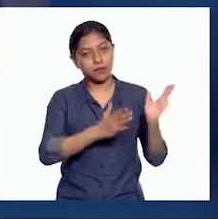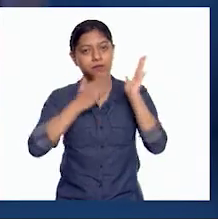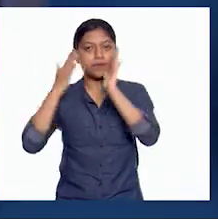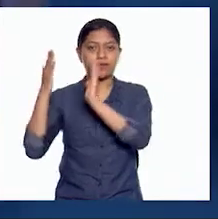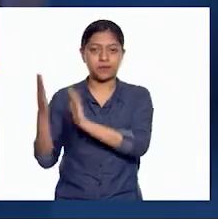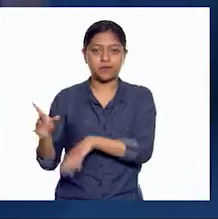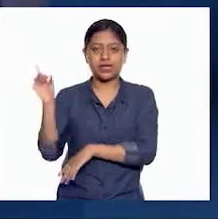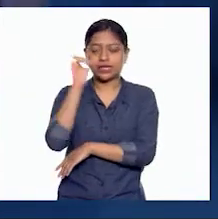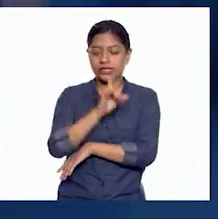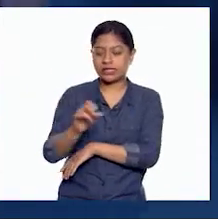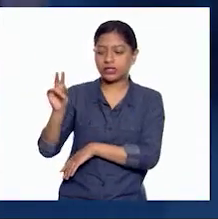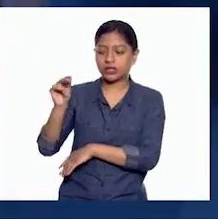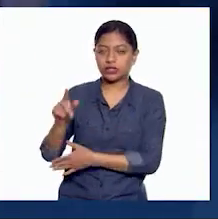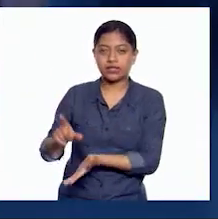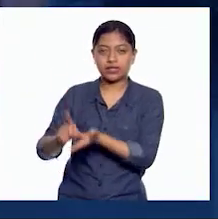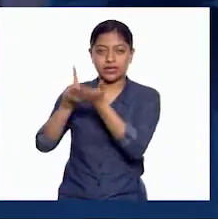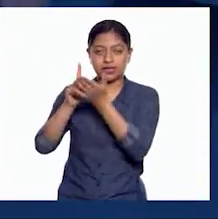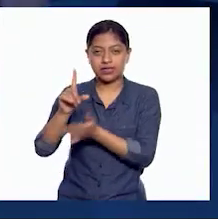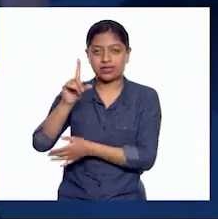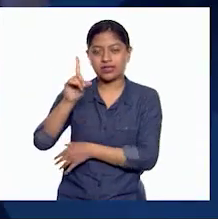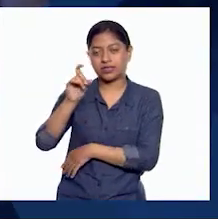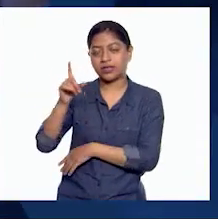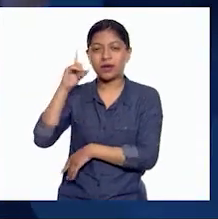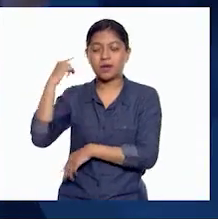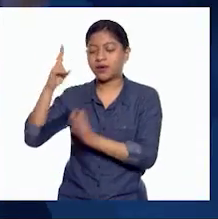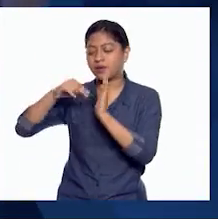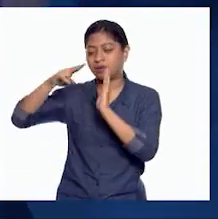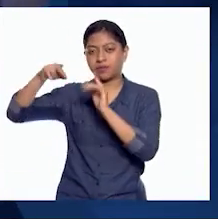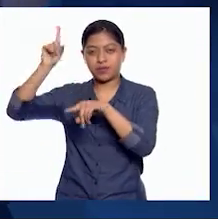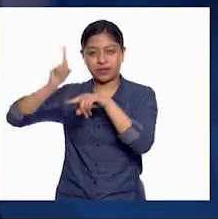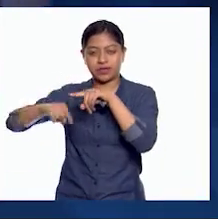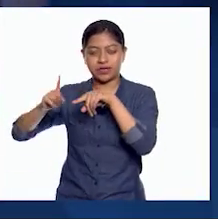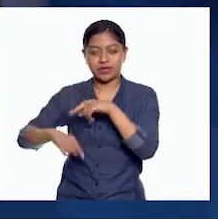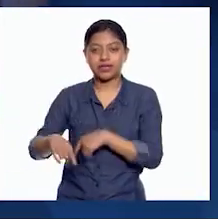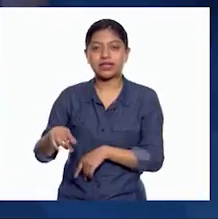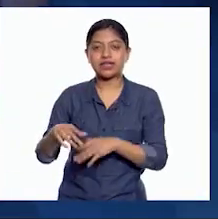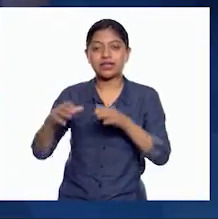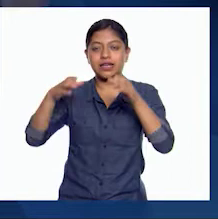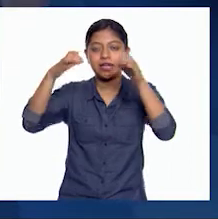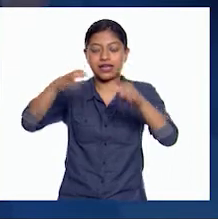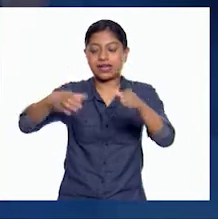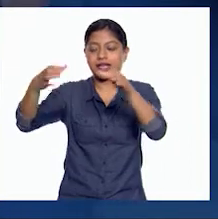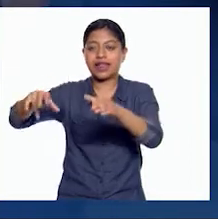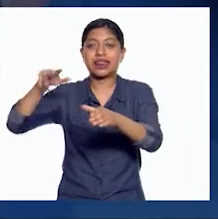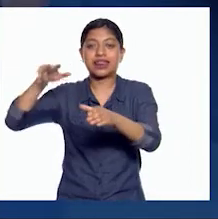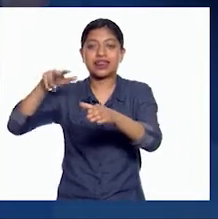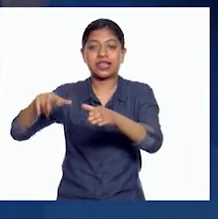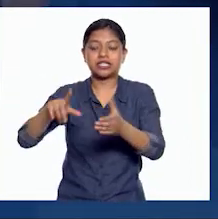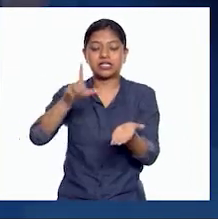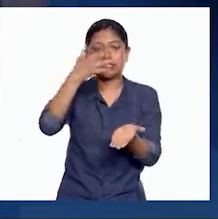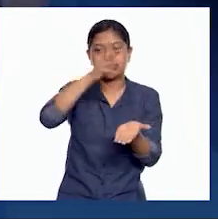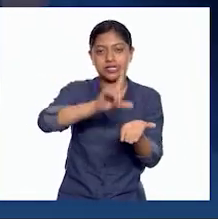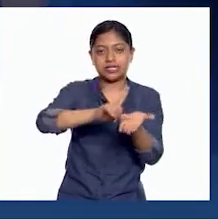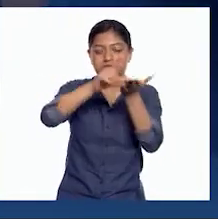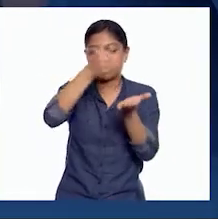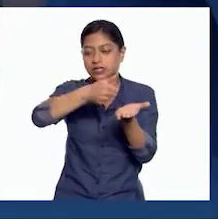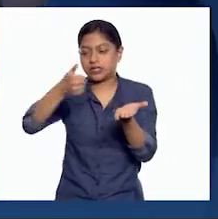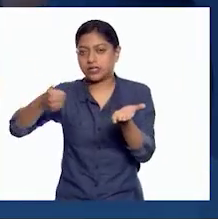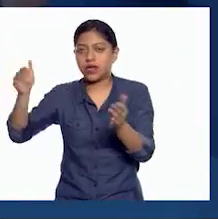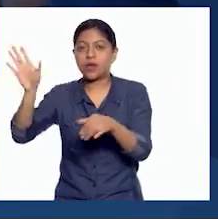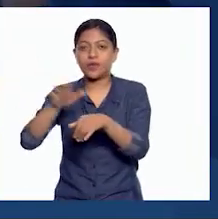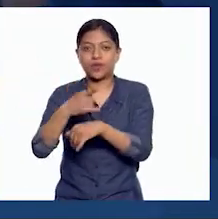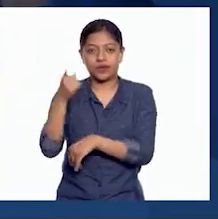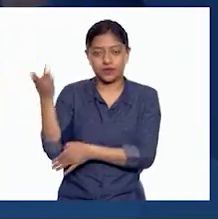tenemos 180 litros de aguarrás y los distribuimos en 18 garrafones de 10 litros cada uno,